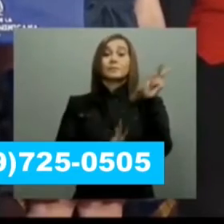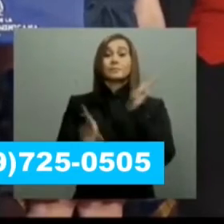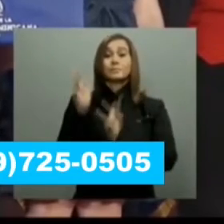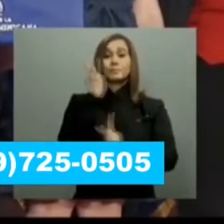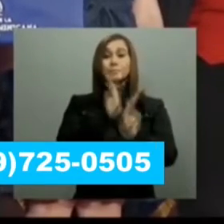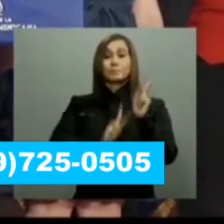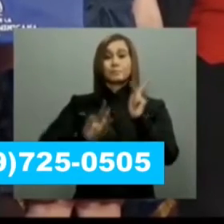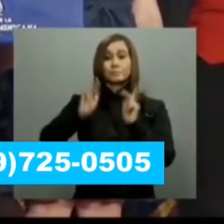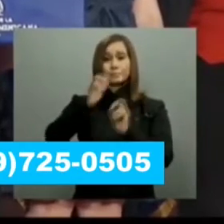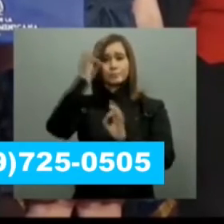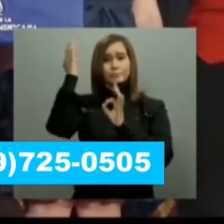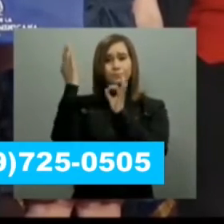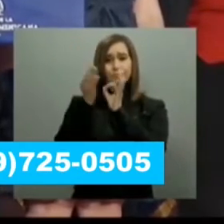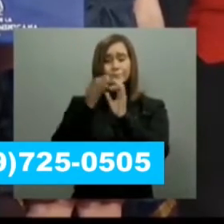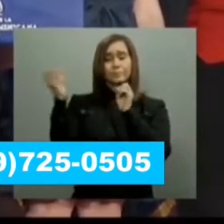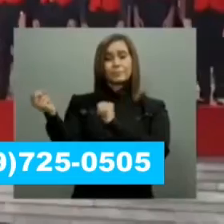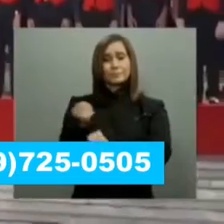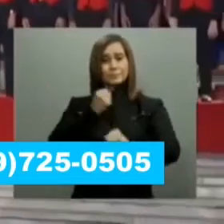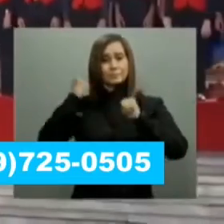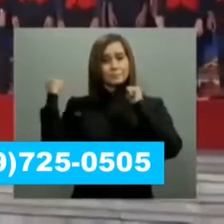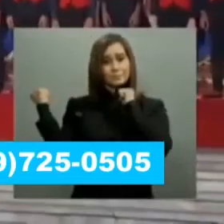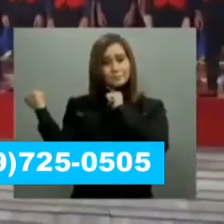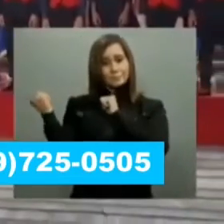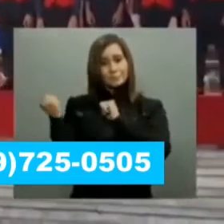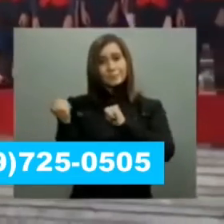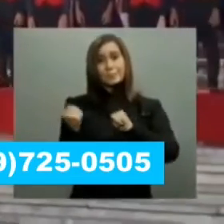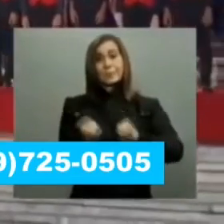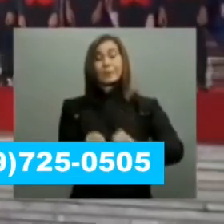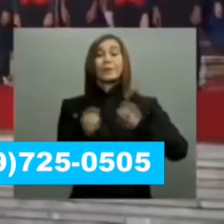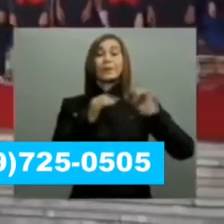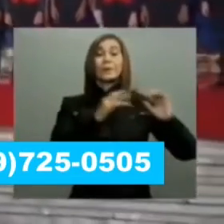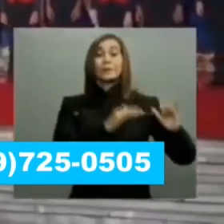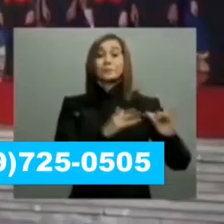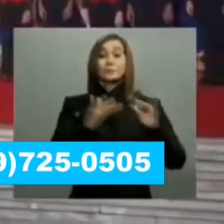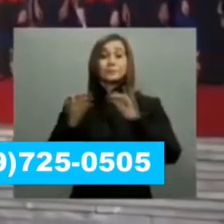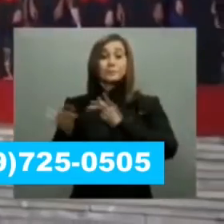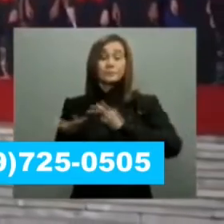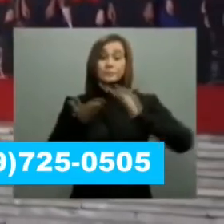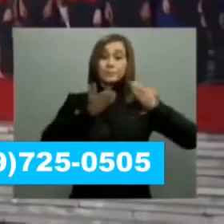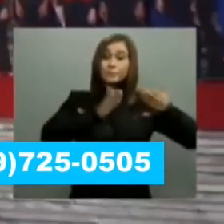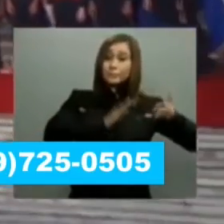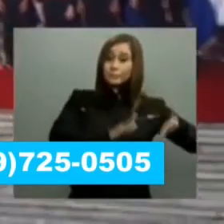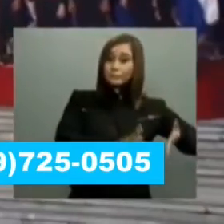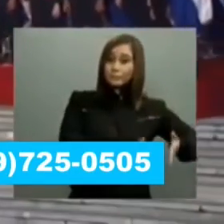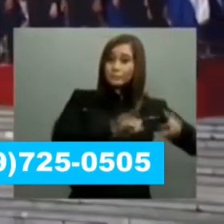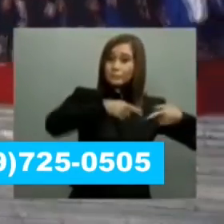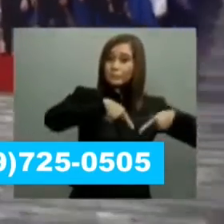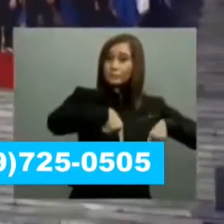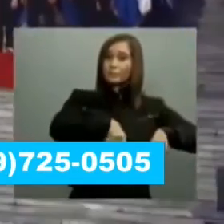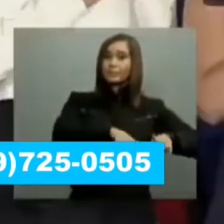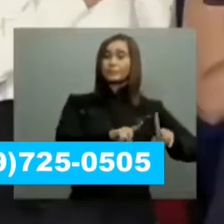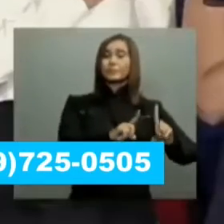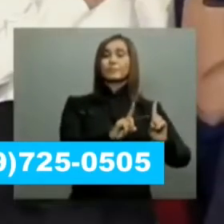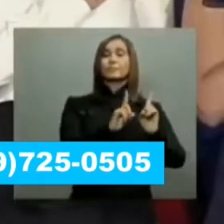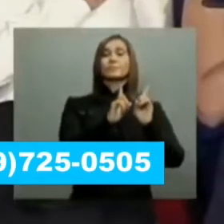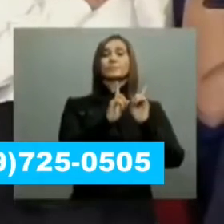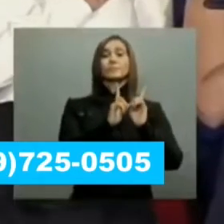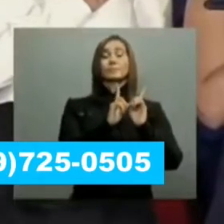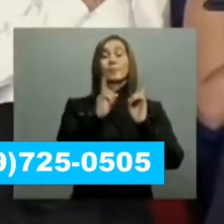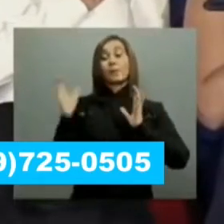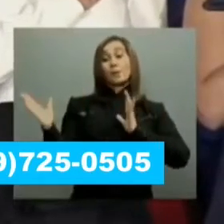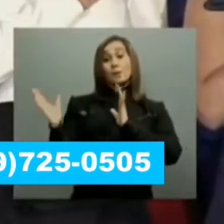familias siempre en las actividades no hay concuerdo con el comentario de margarita porque voy a decidir lo cual es claramente notorio